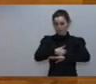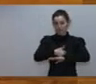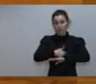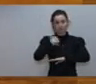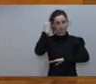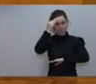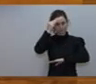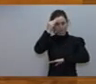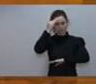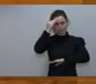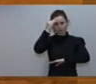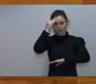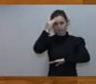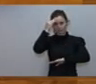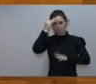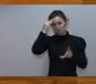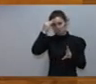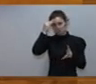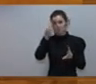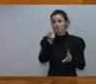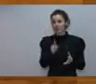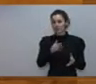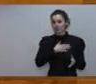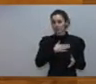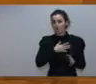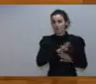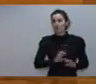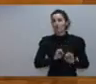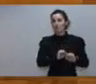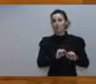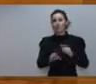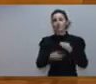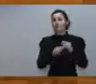que consideramos que más o menos es muy parecido a lo nuestro, con lo cual no la vamos a admitir.